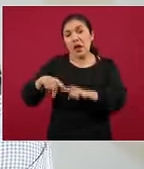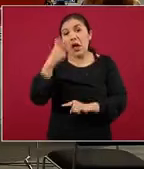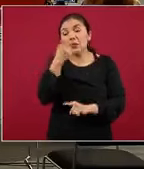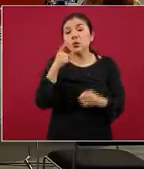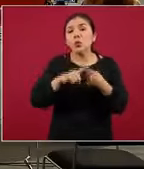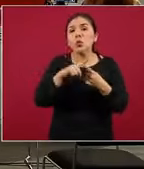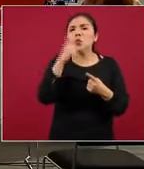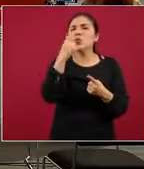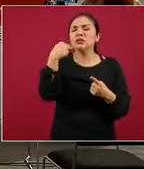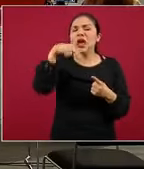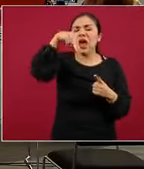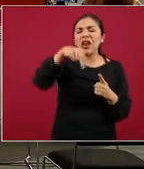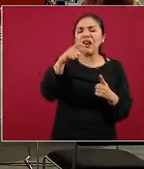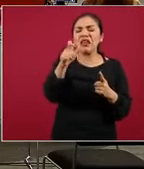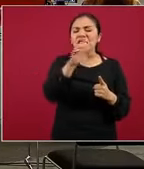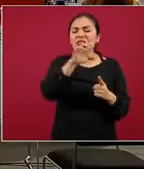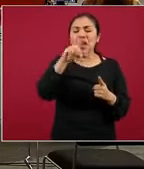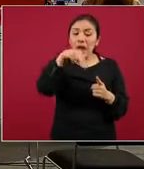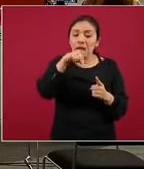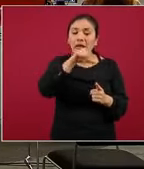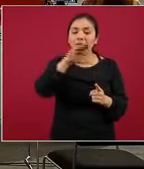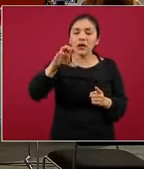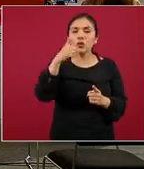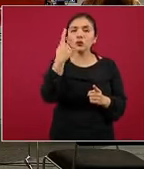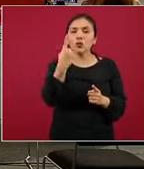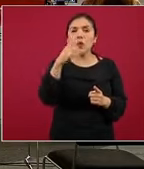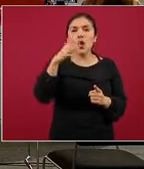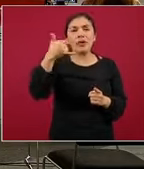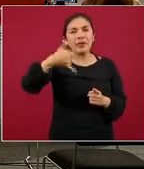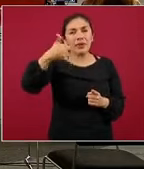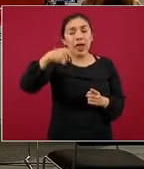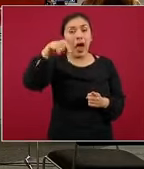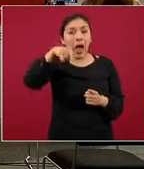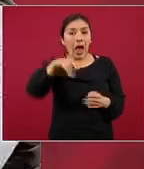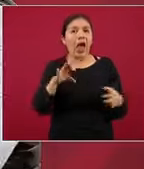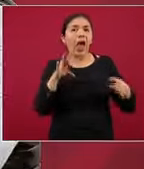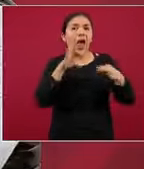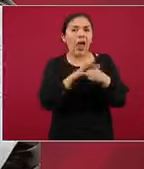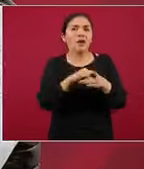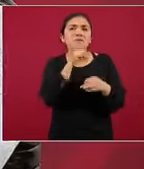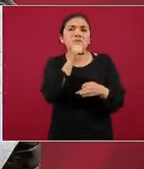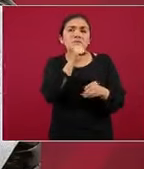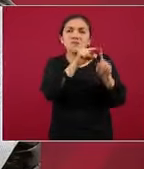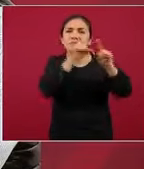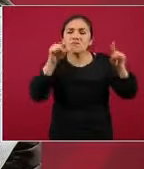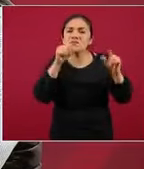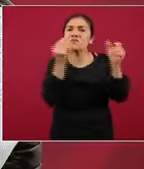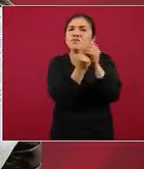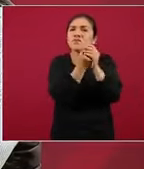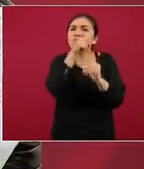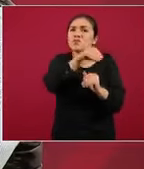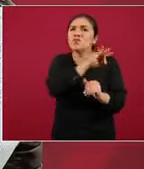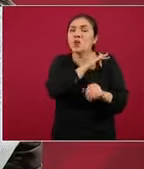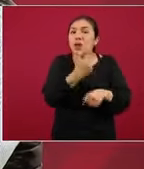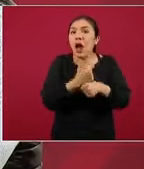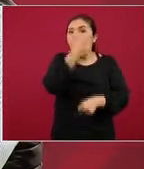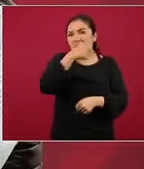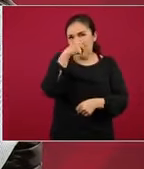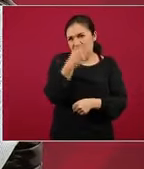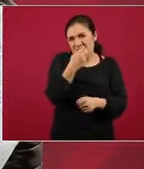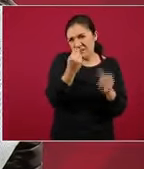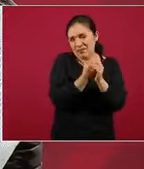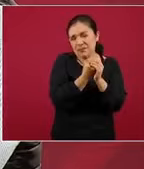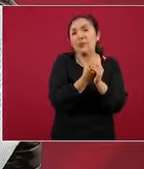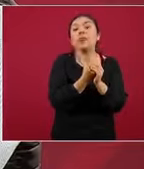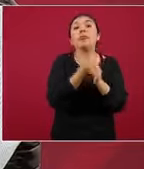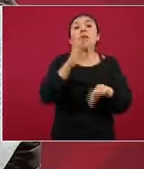denominada N501Y, que es la que se está asociando, digamos, a esta expectativa o potencial riesgo. Por lo